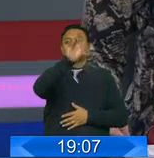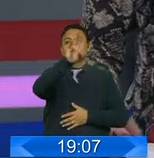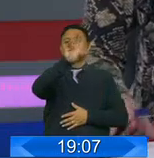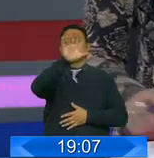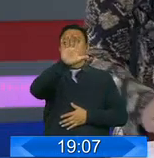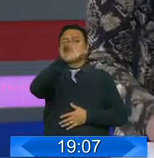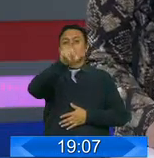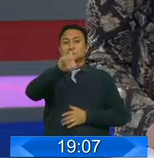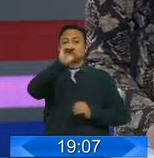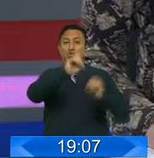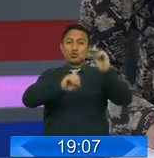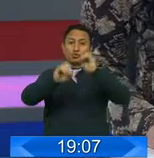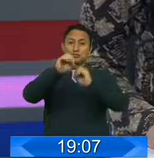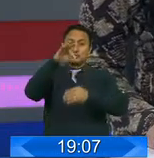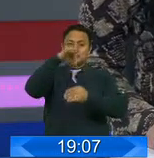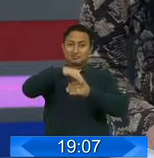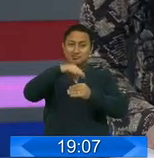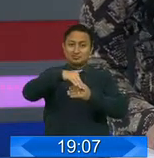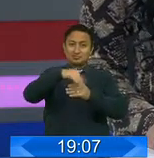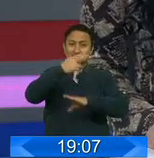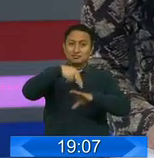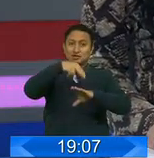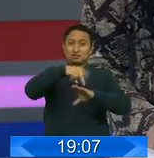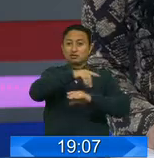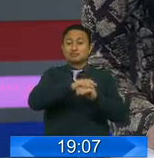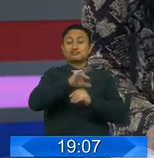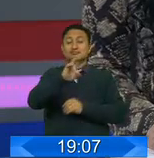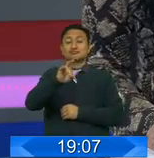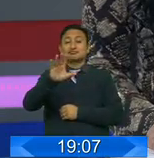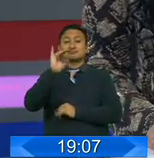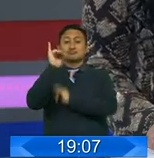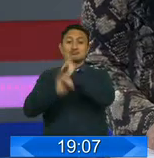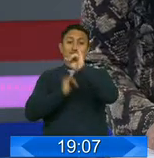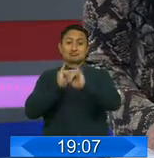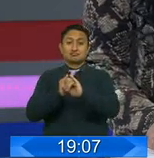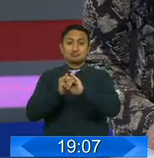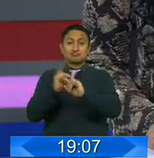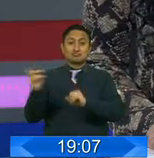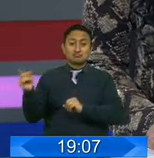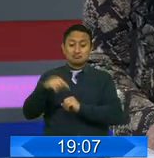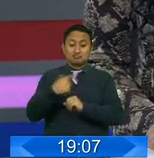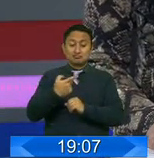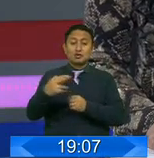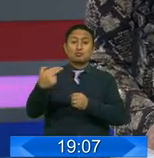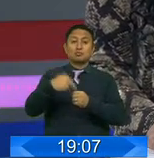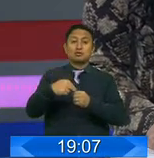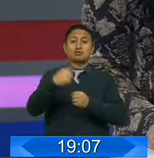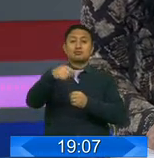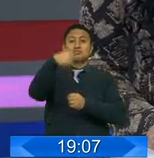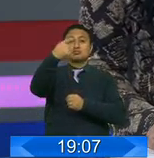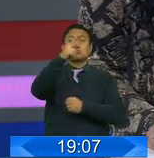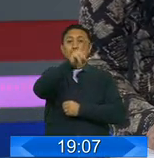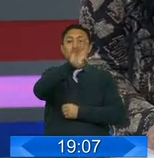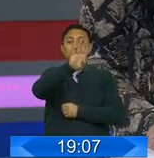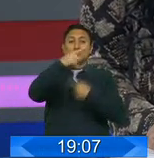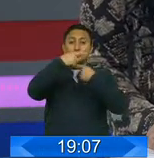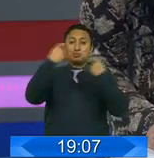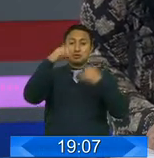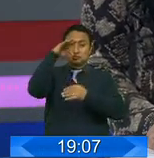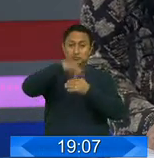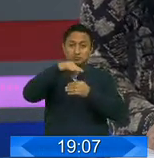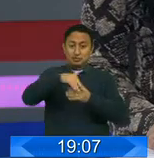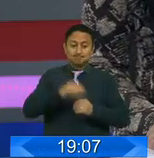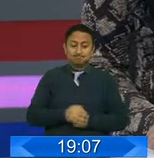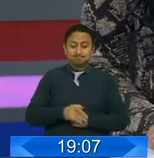1.175 observadores electorales nacionales y 75 internacionales podrían participar en los comicios del 24 de marzo.